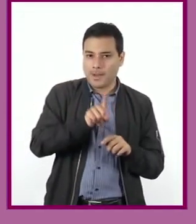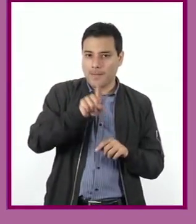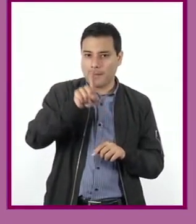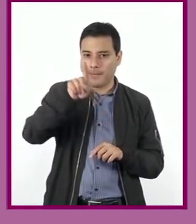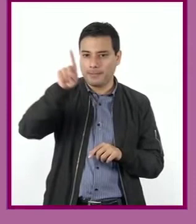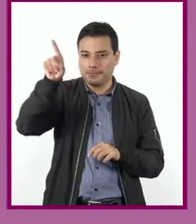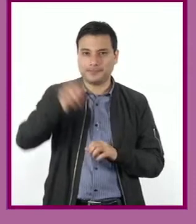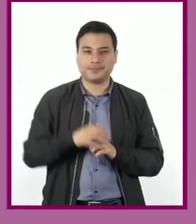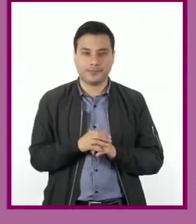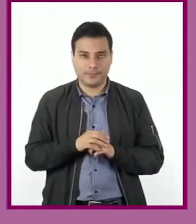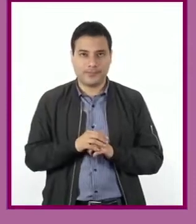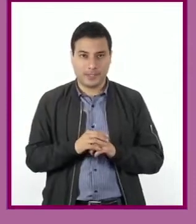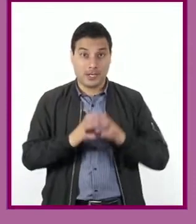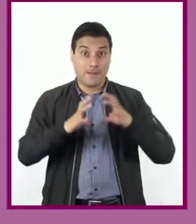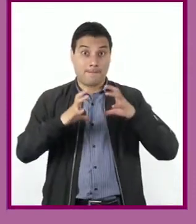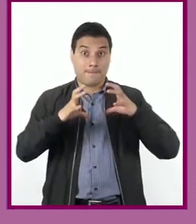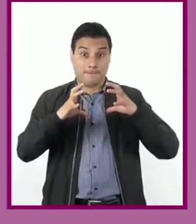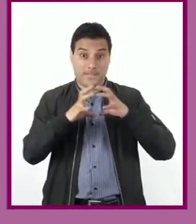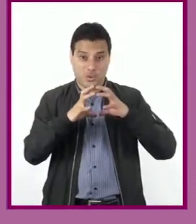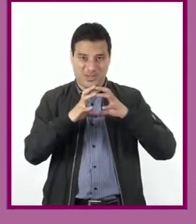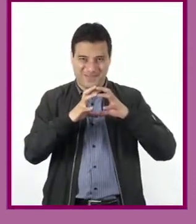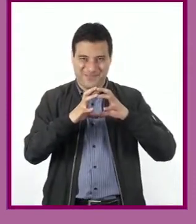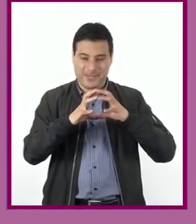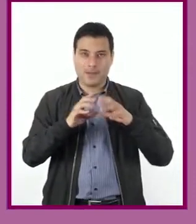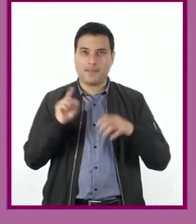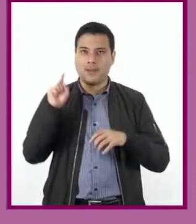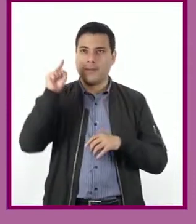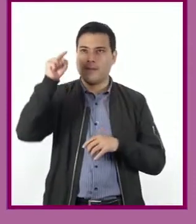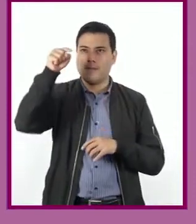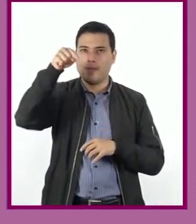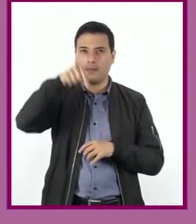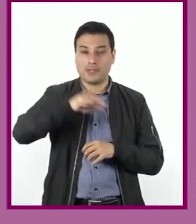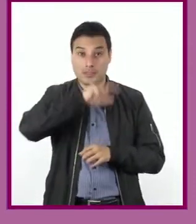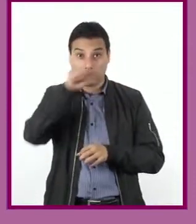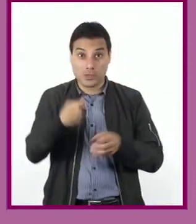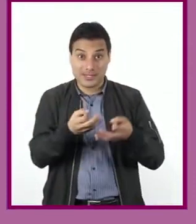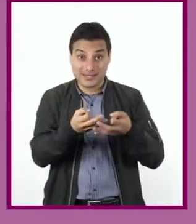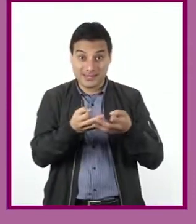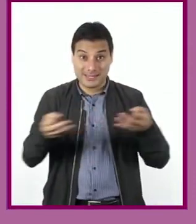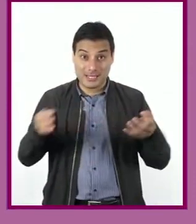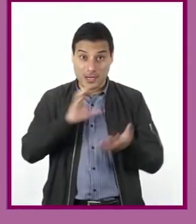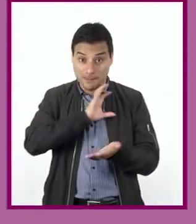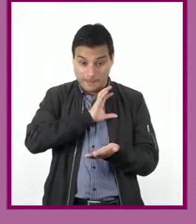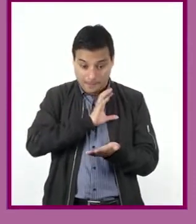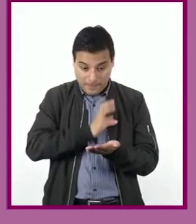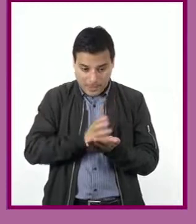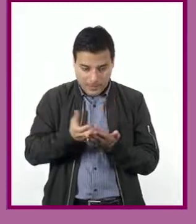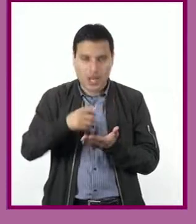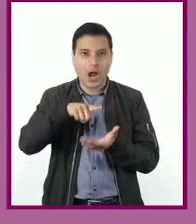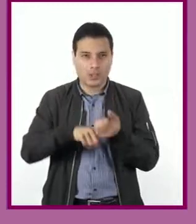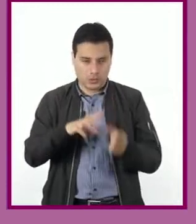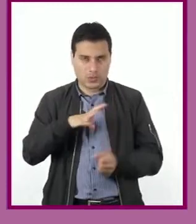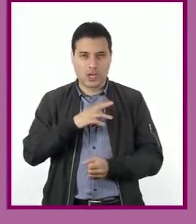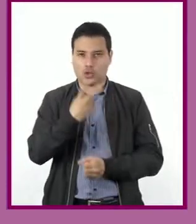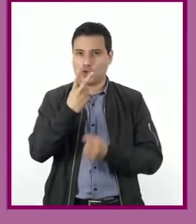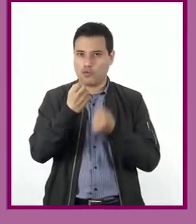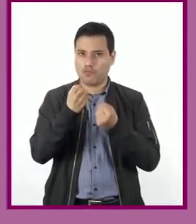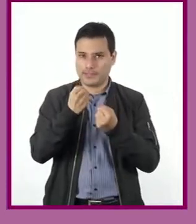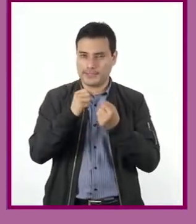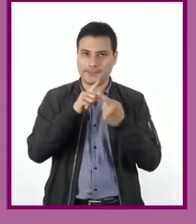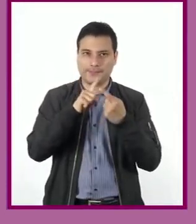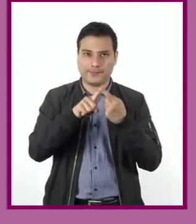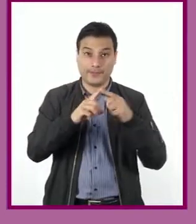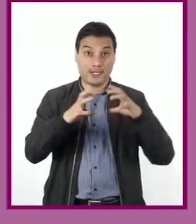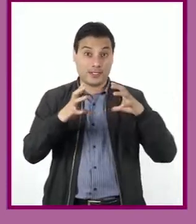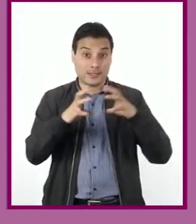Cuando la pelota rueda por el suelo, después de ser pateada, experimenta dos fuerzas equilibradas: el peso de la pelota